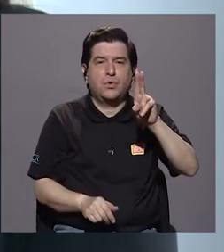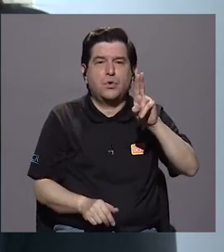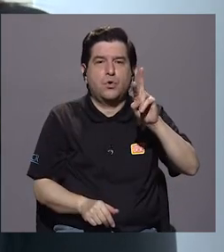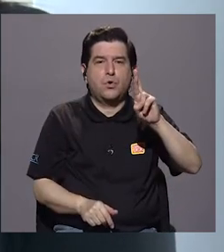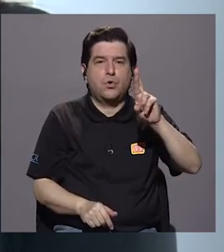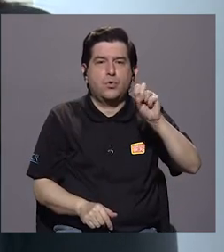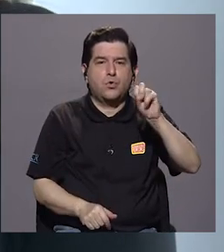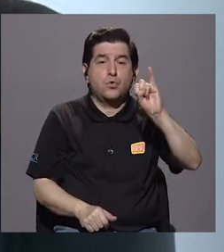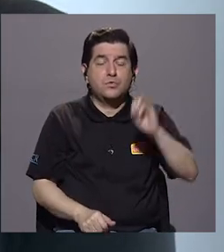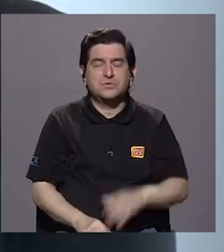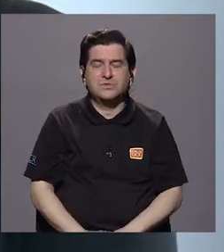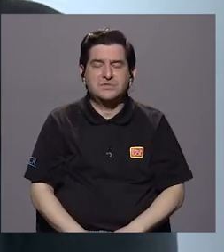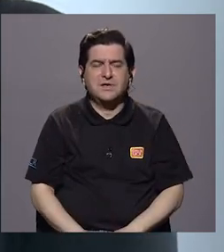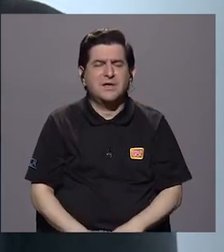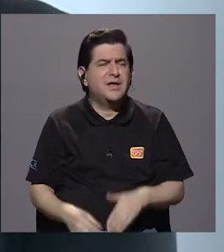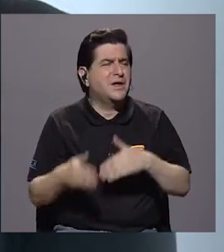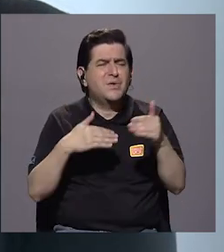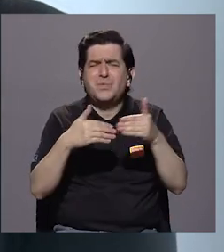más años que haya,